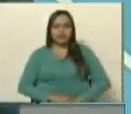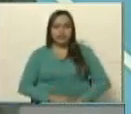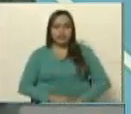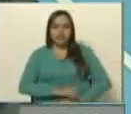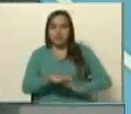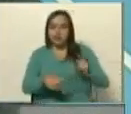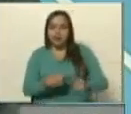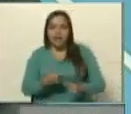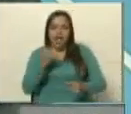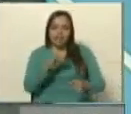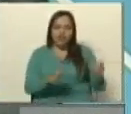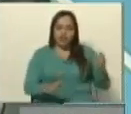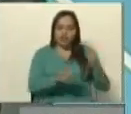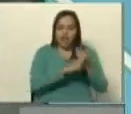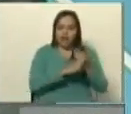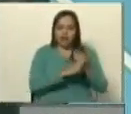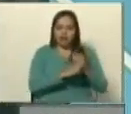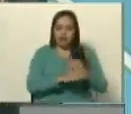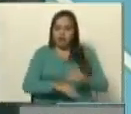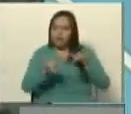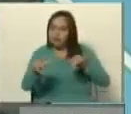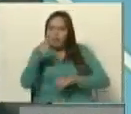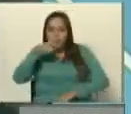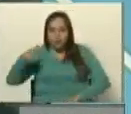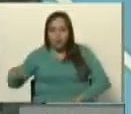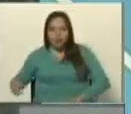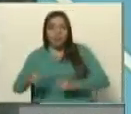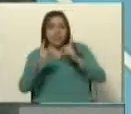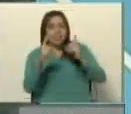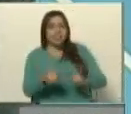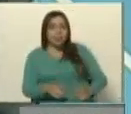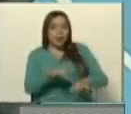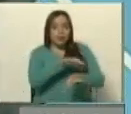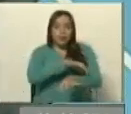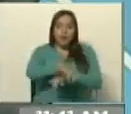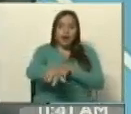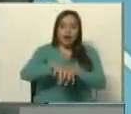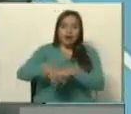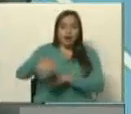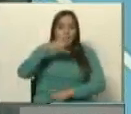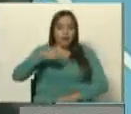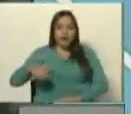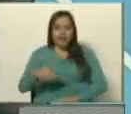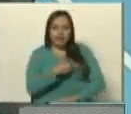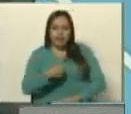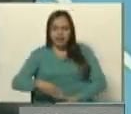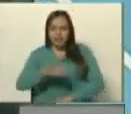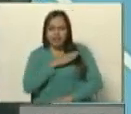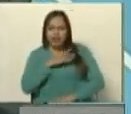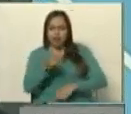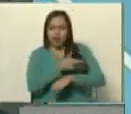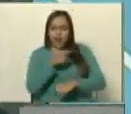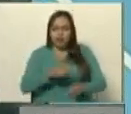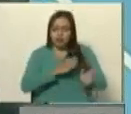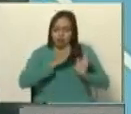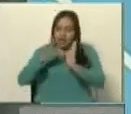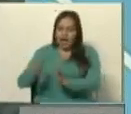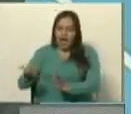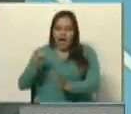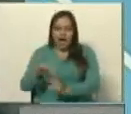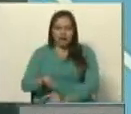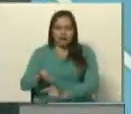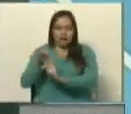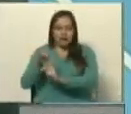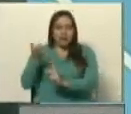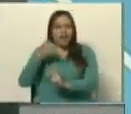imposibilitados, son bloqueados por el pueblo, por la decisión popular de querer tener el gobierno que había elegido, por el que